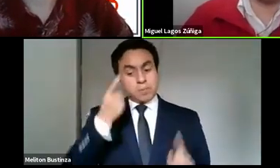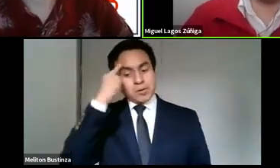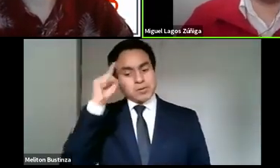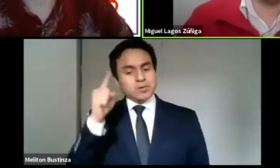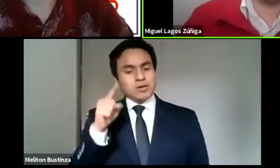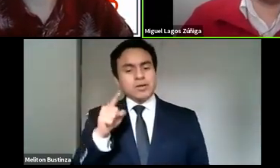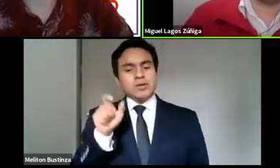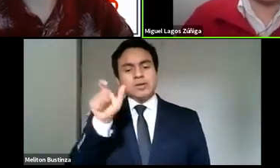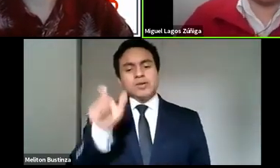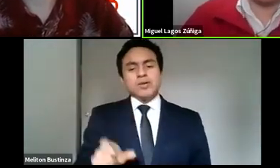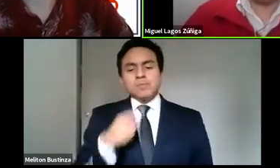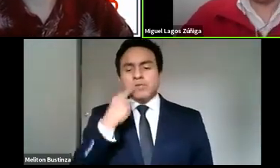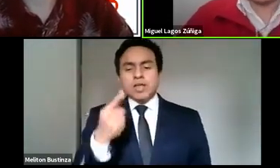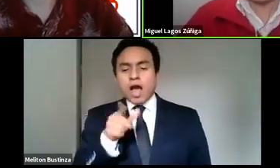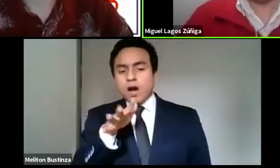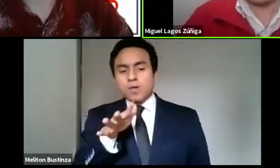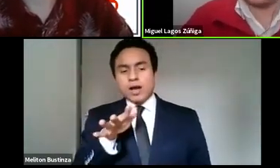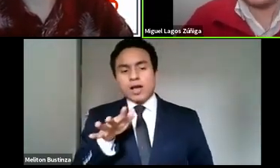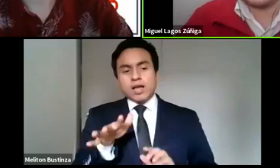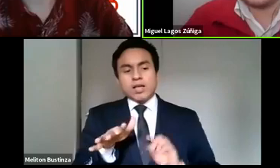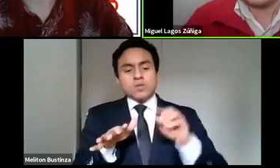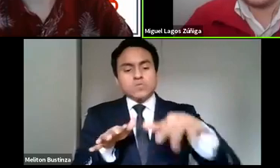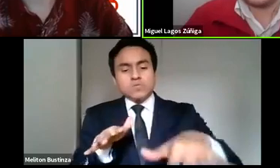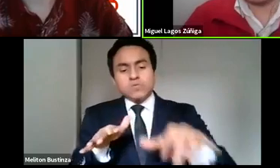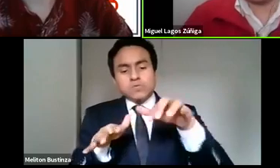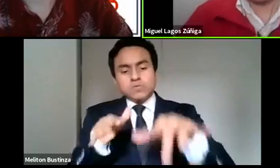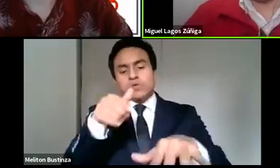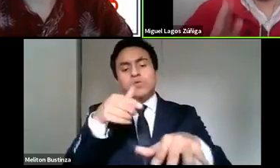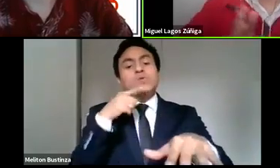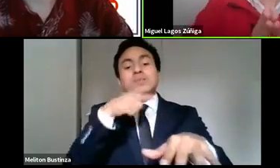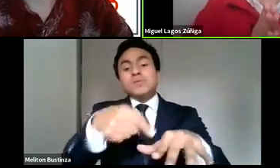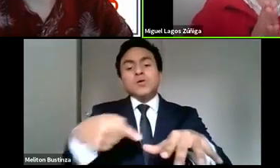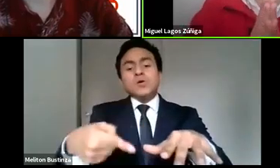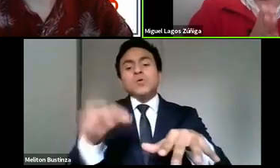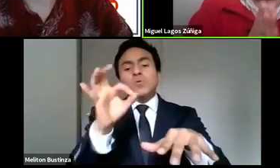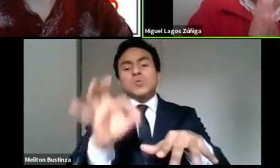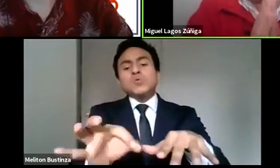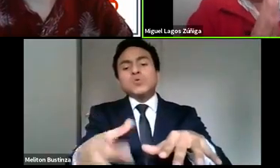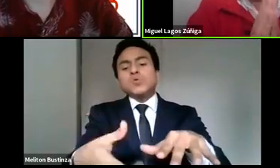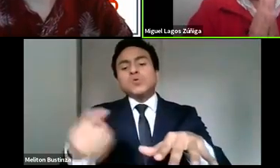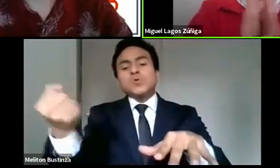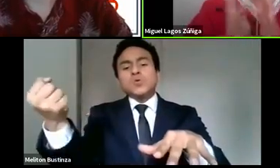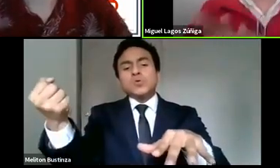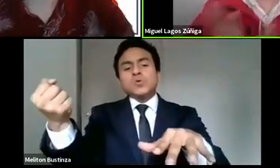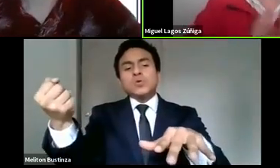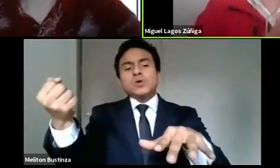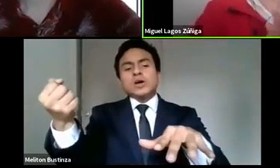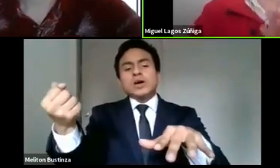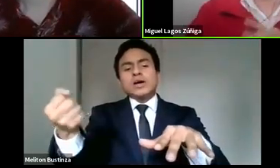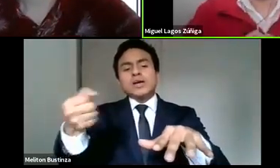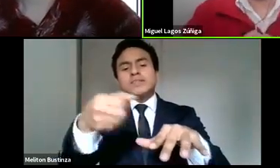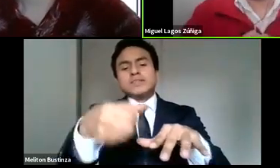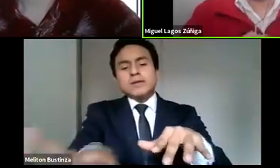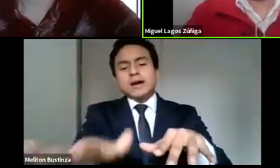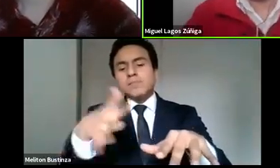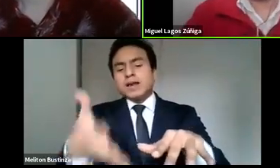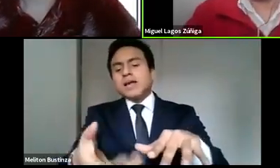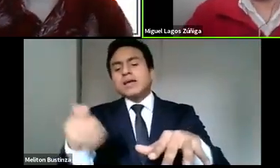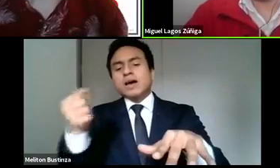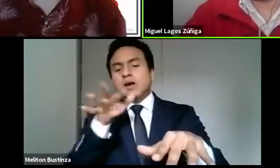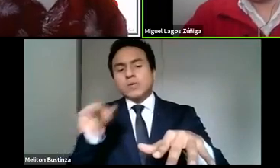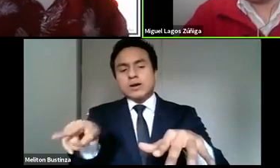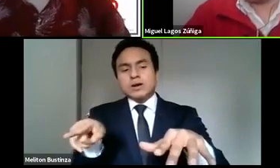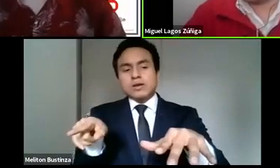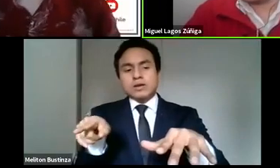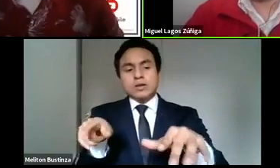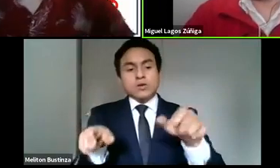pregunta a un usuario, le voy a sacar agua justo en la desembocadura, pero así exactamente en el milímetro antes de que desemboque el mar, ahí vemos